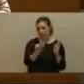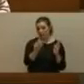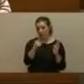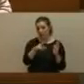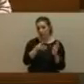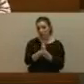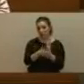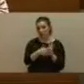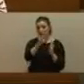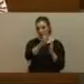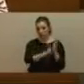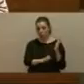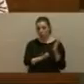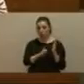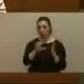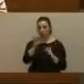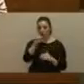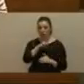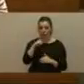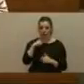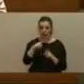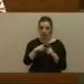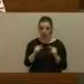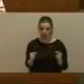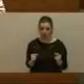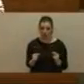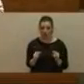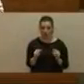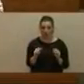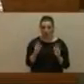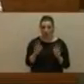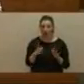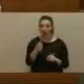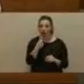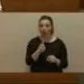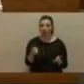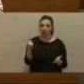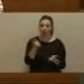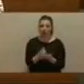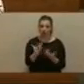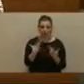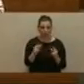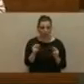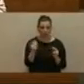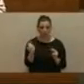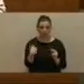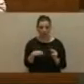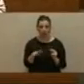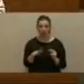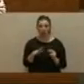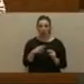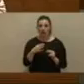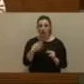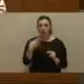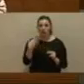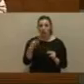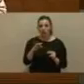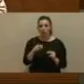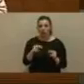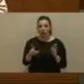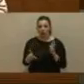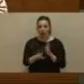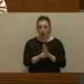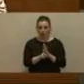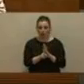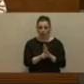el Estatuto de Autonomía de Asturias. Pero, insisto y termino, la única pieza legal